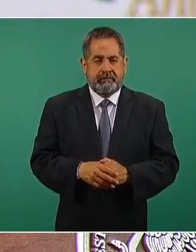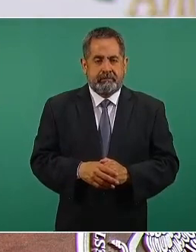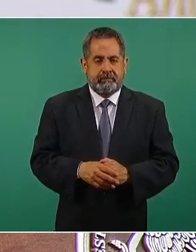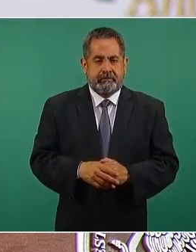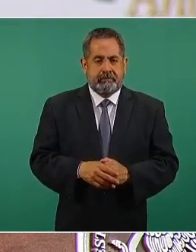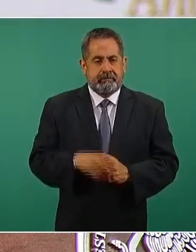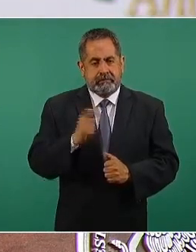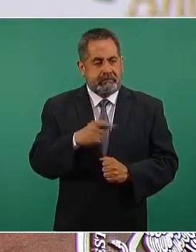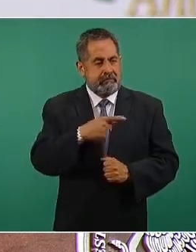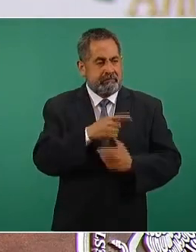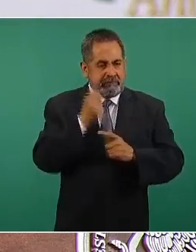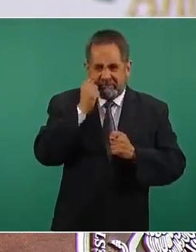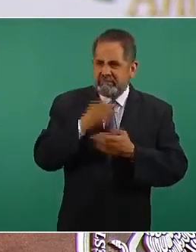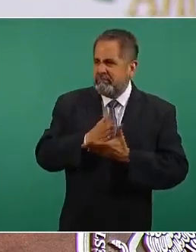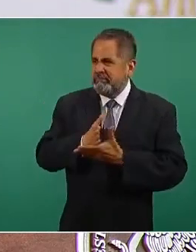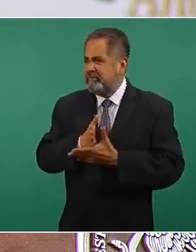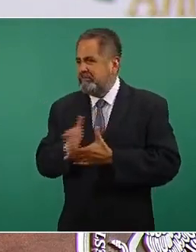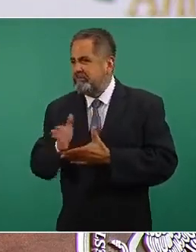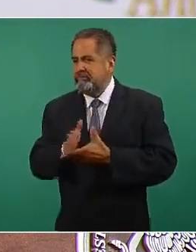se meten